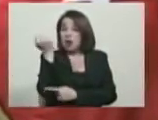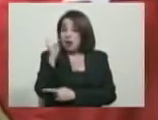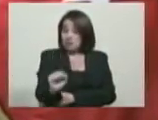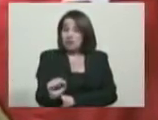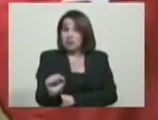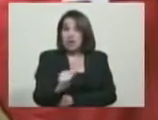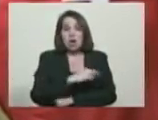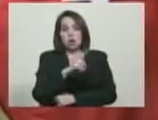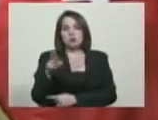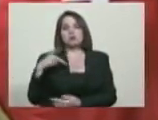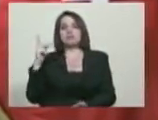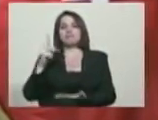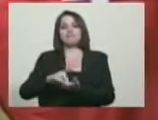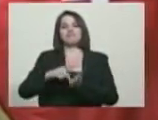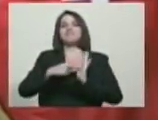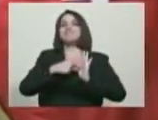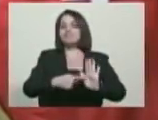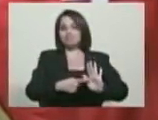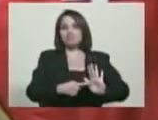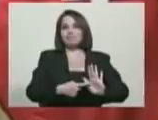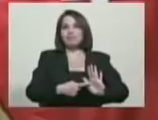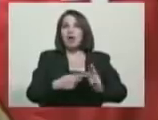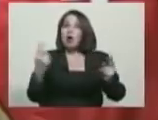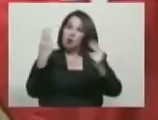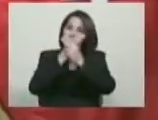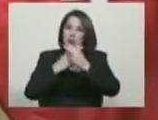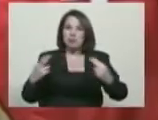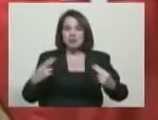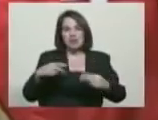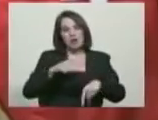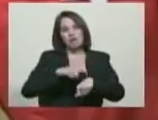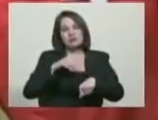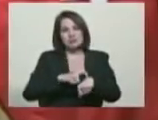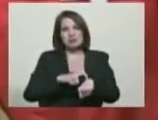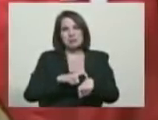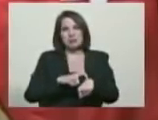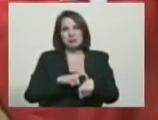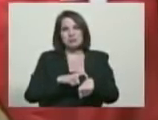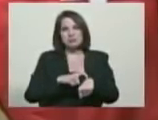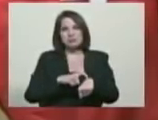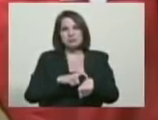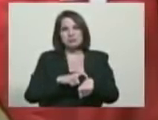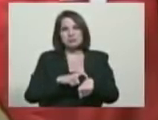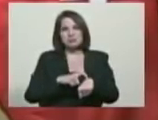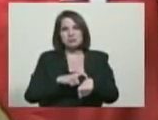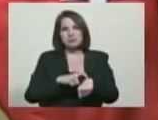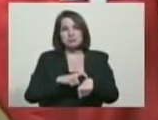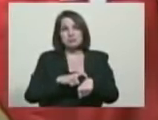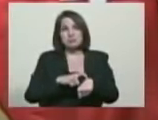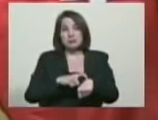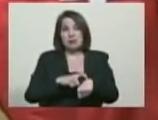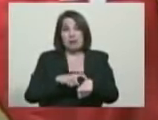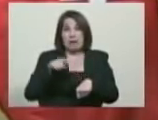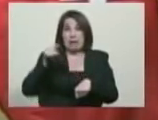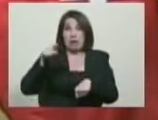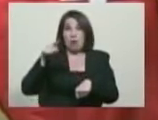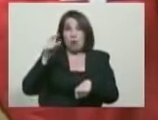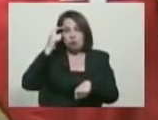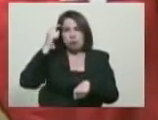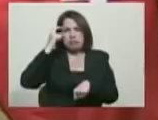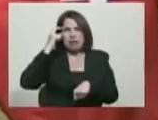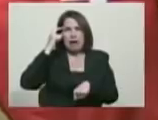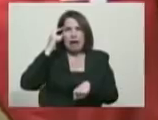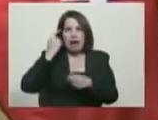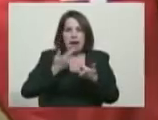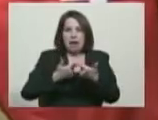de pie, está comprometida con ese tiempo. Y así como el libertador soñó en grande,